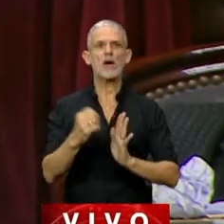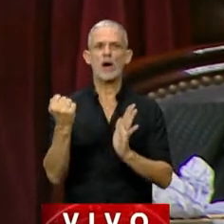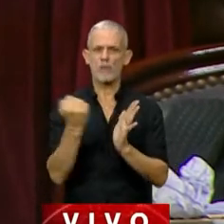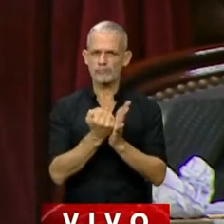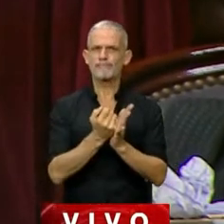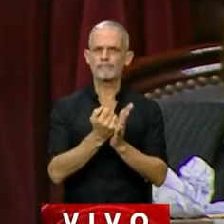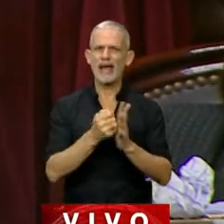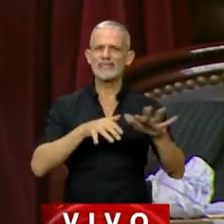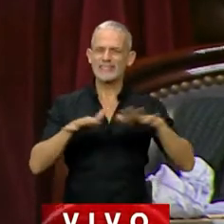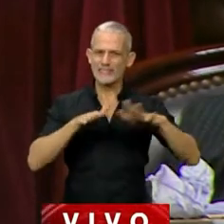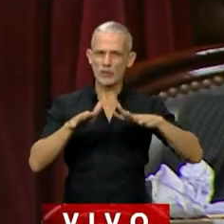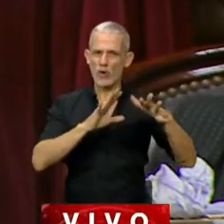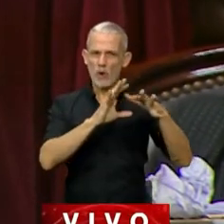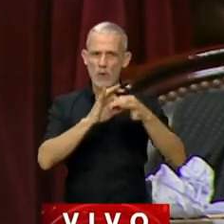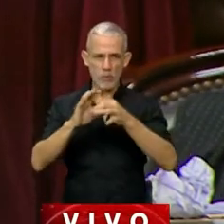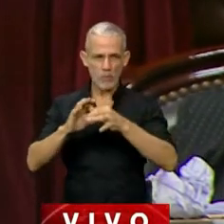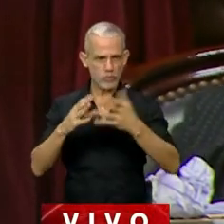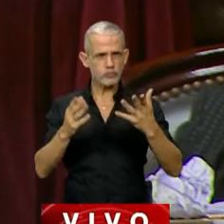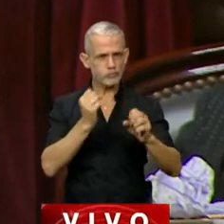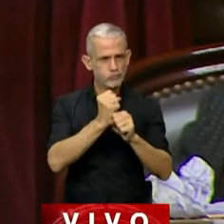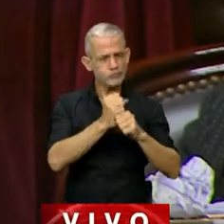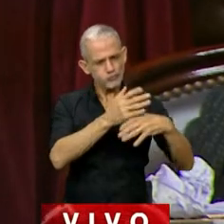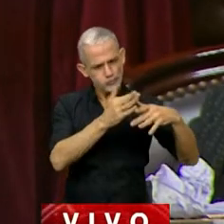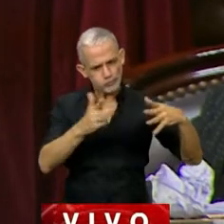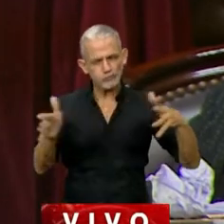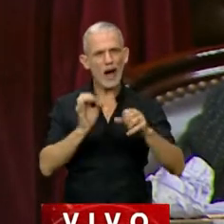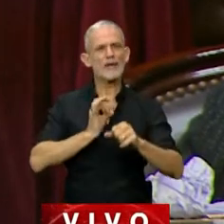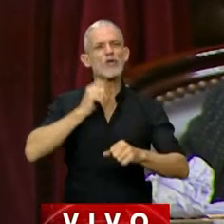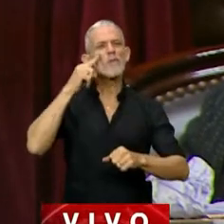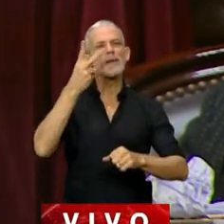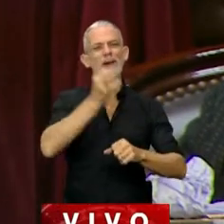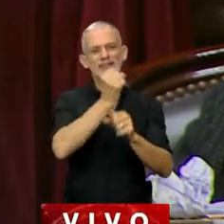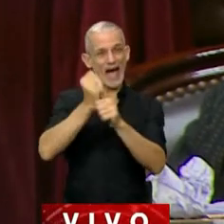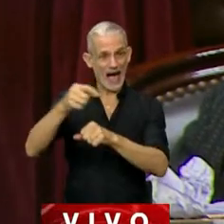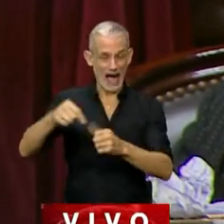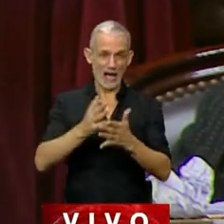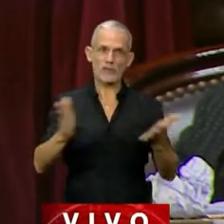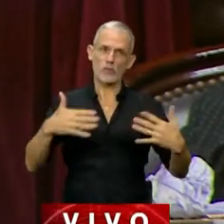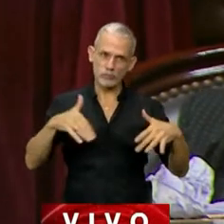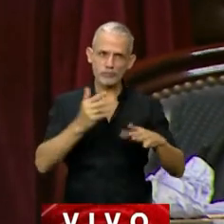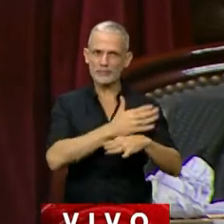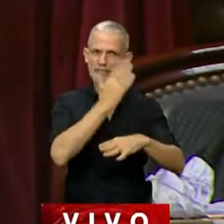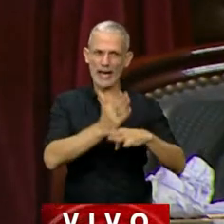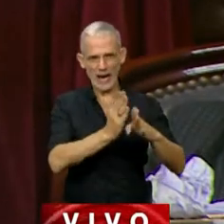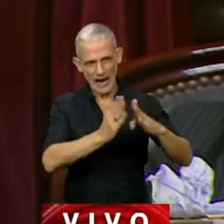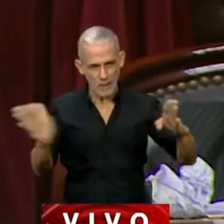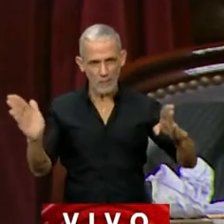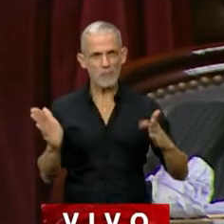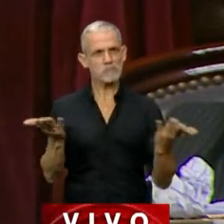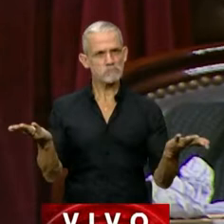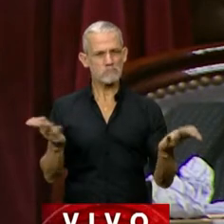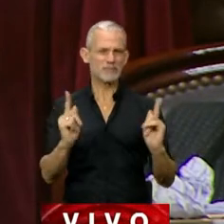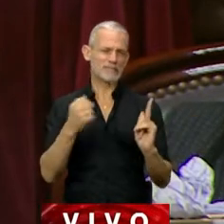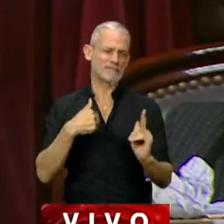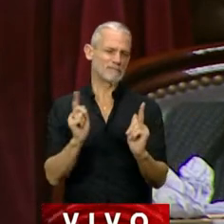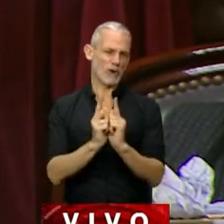esa situación, por ser un proyecto que se viene trabajando desde 2020, hace bastante tiempo, y en honor a la